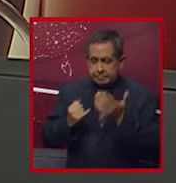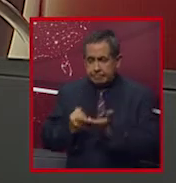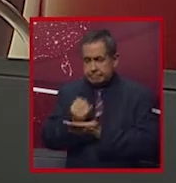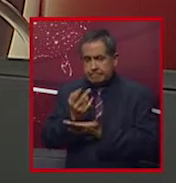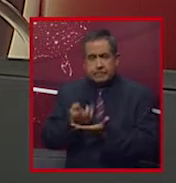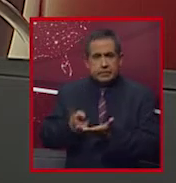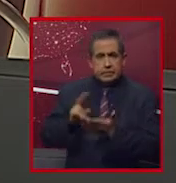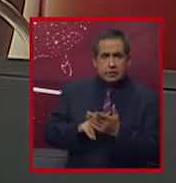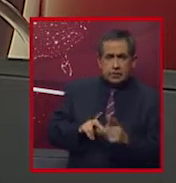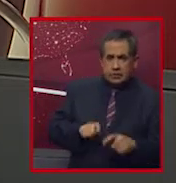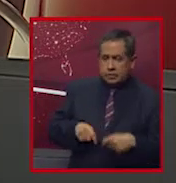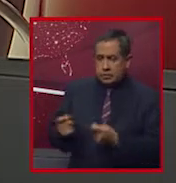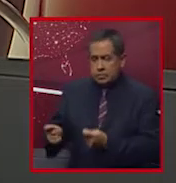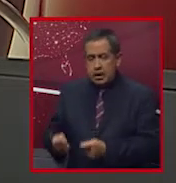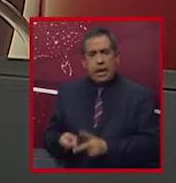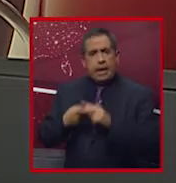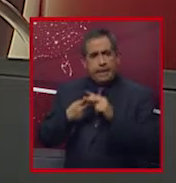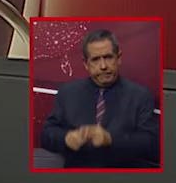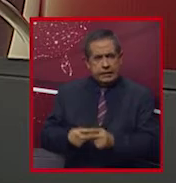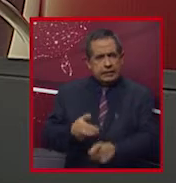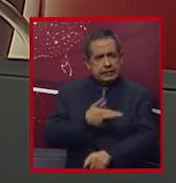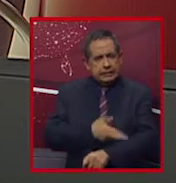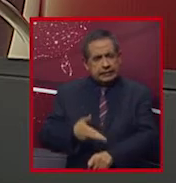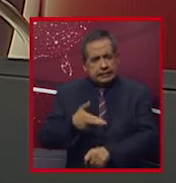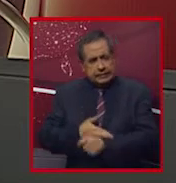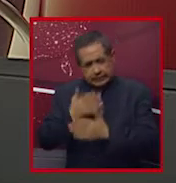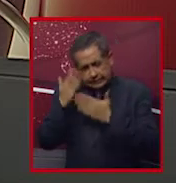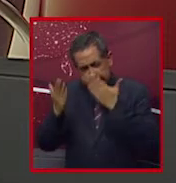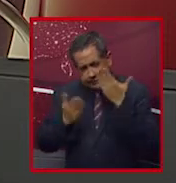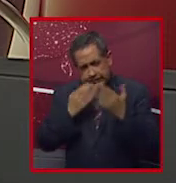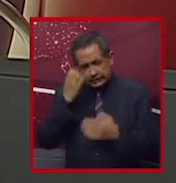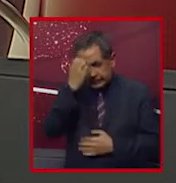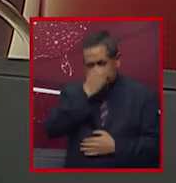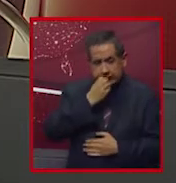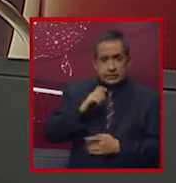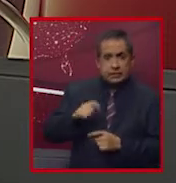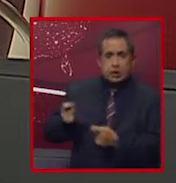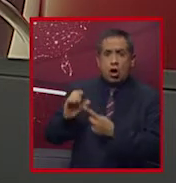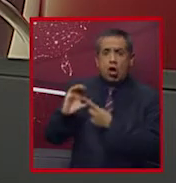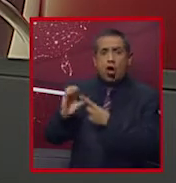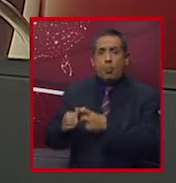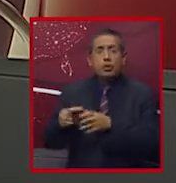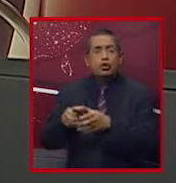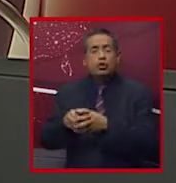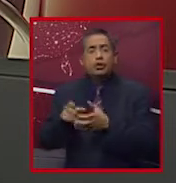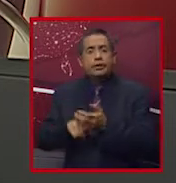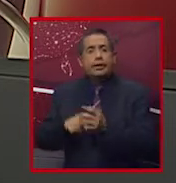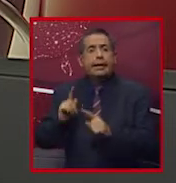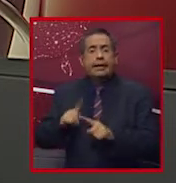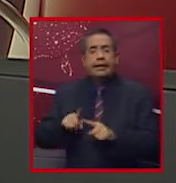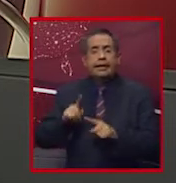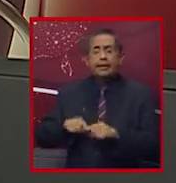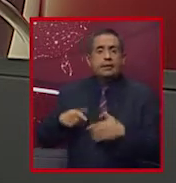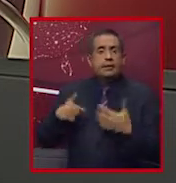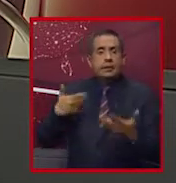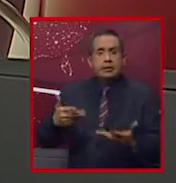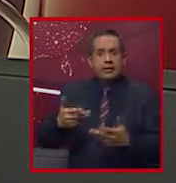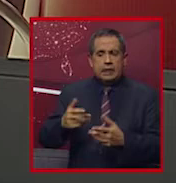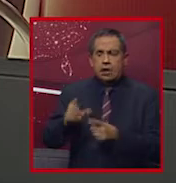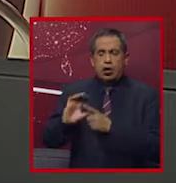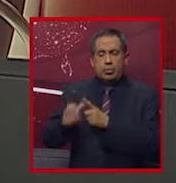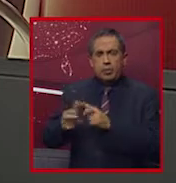al documento y a su vez inicie el trabajo ya de análisis en comisiones que por materia se estaría perfilando la de